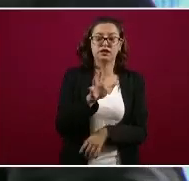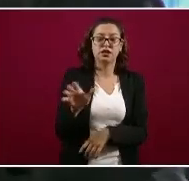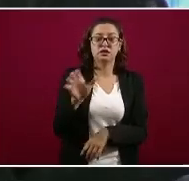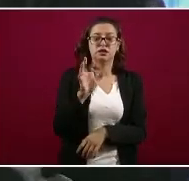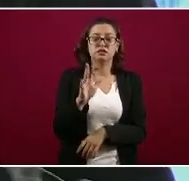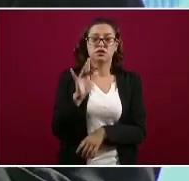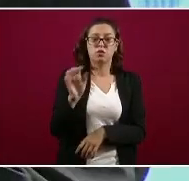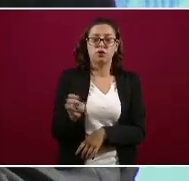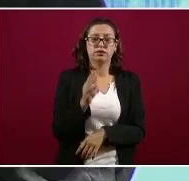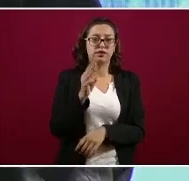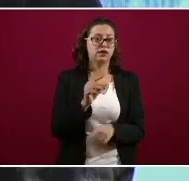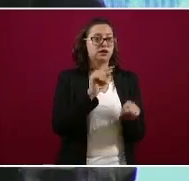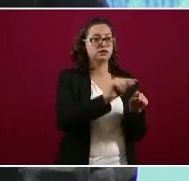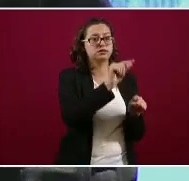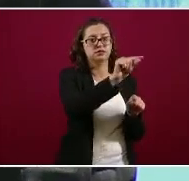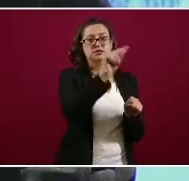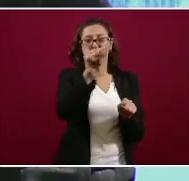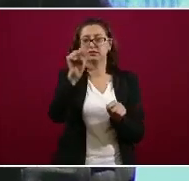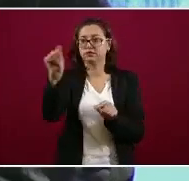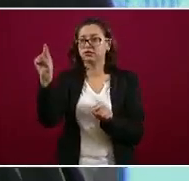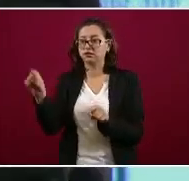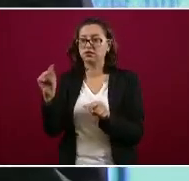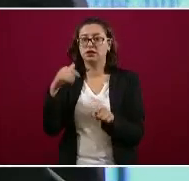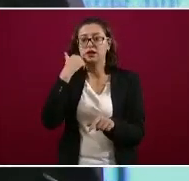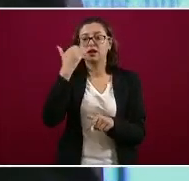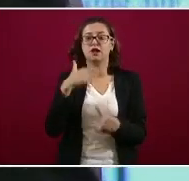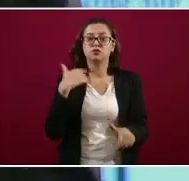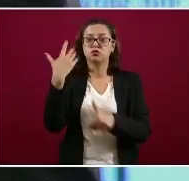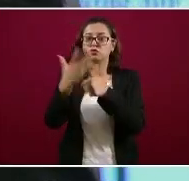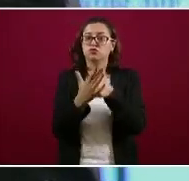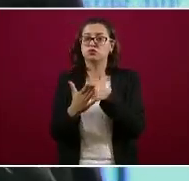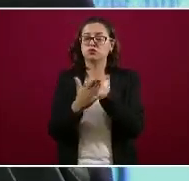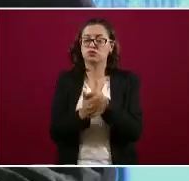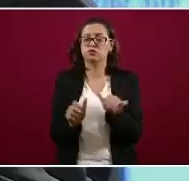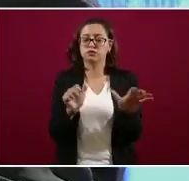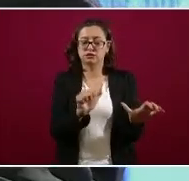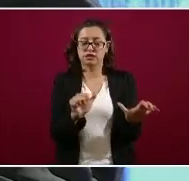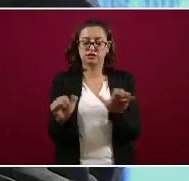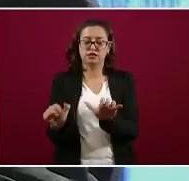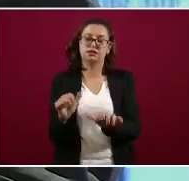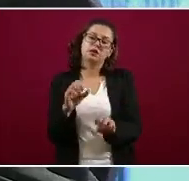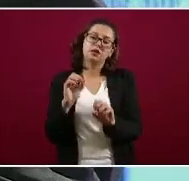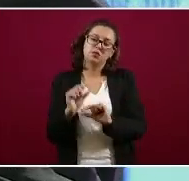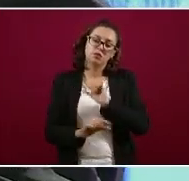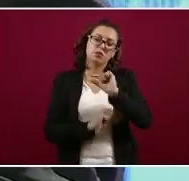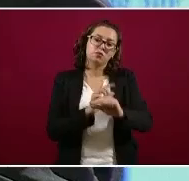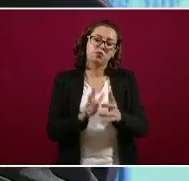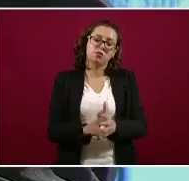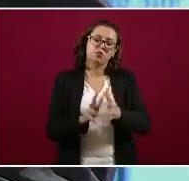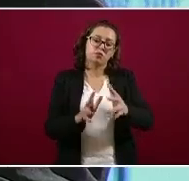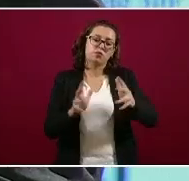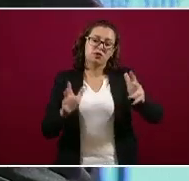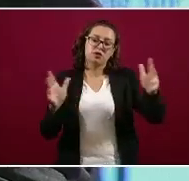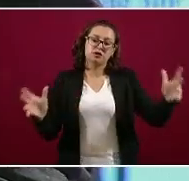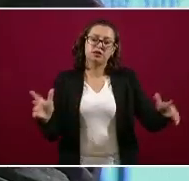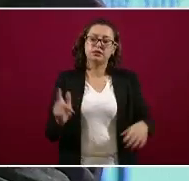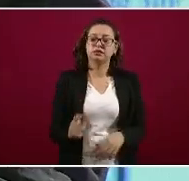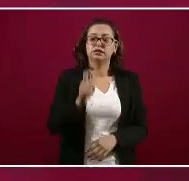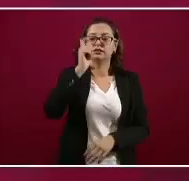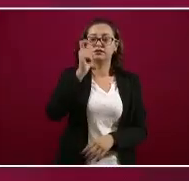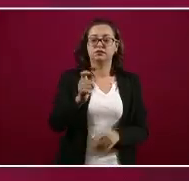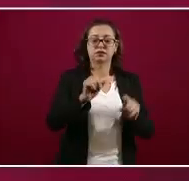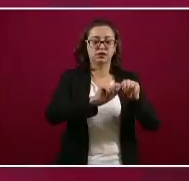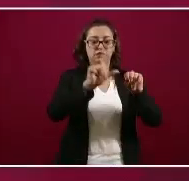nuestra aspiración es llegar a 600 o más que quiero decir no habrá una sola zona